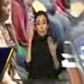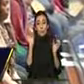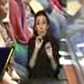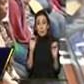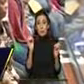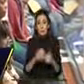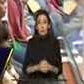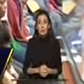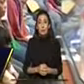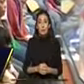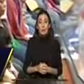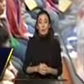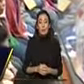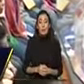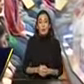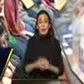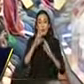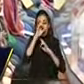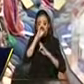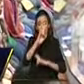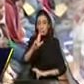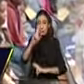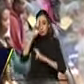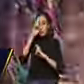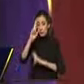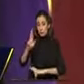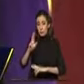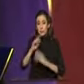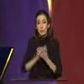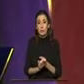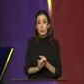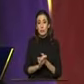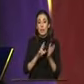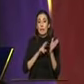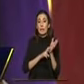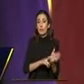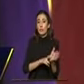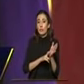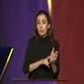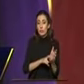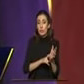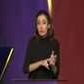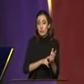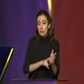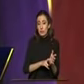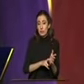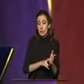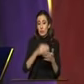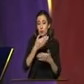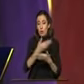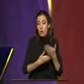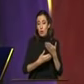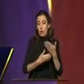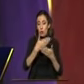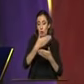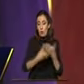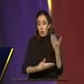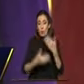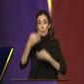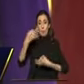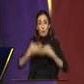cautelar, y la hemos respetado, suspendió el requisito del pasado judicial para los hermanos y ciudadanos